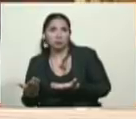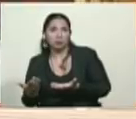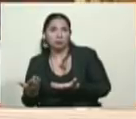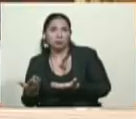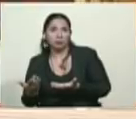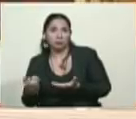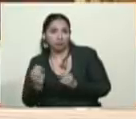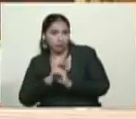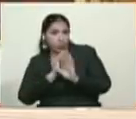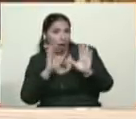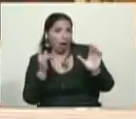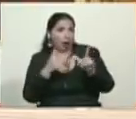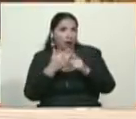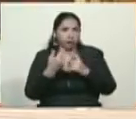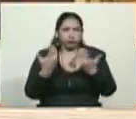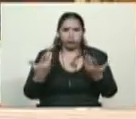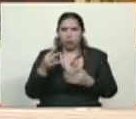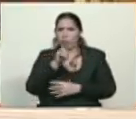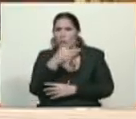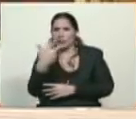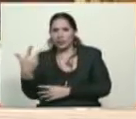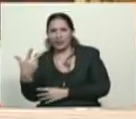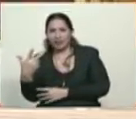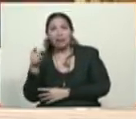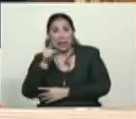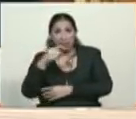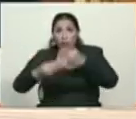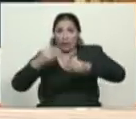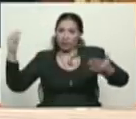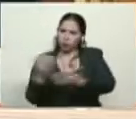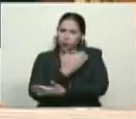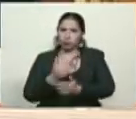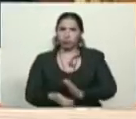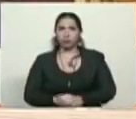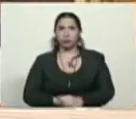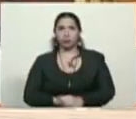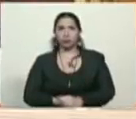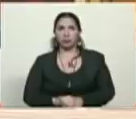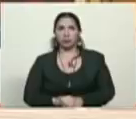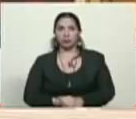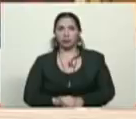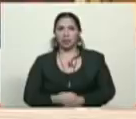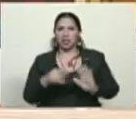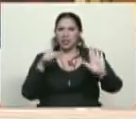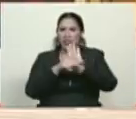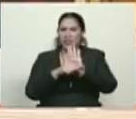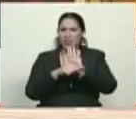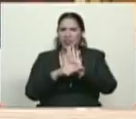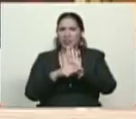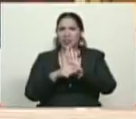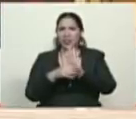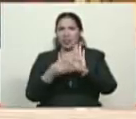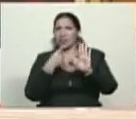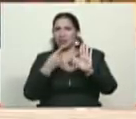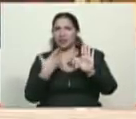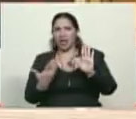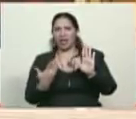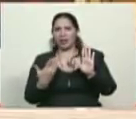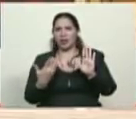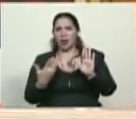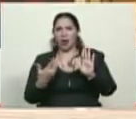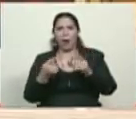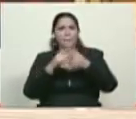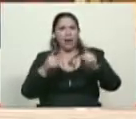Es muy claro el 233, es un golpe de Estado lo que han hecho, invocando un artículo de la Constitución para